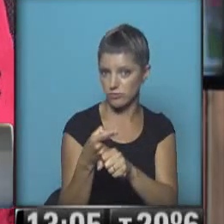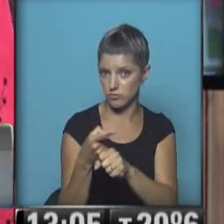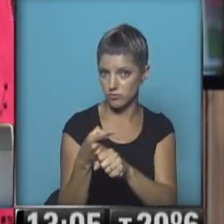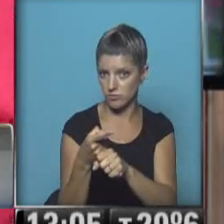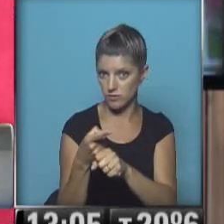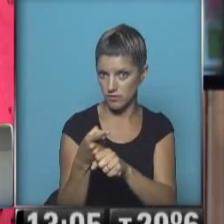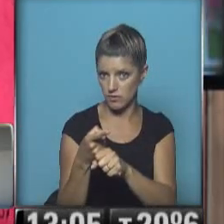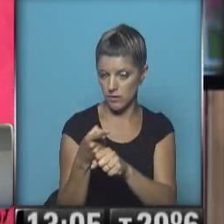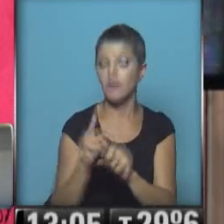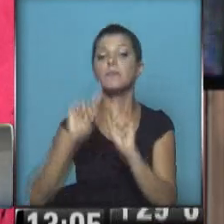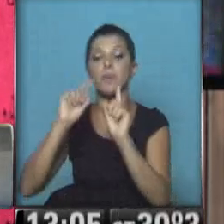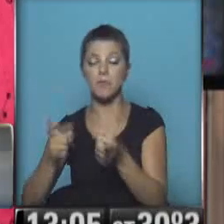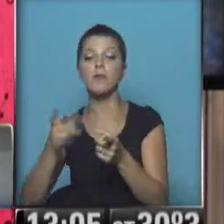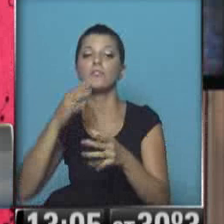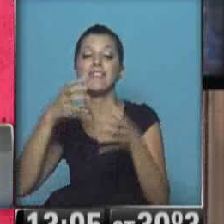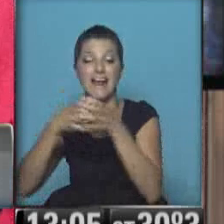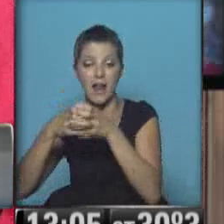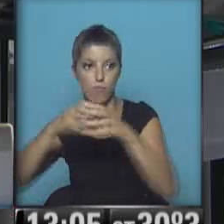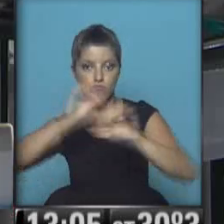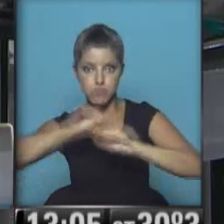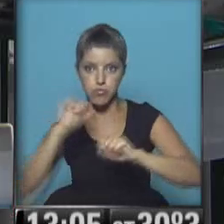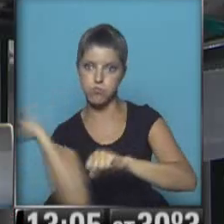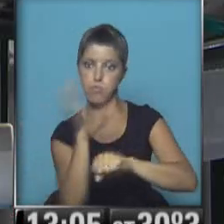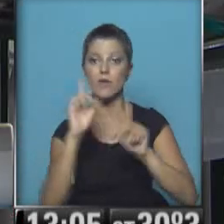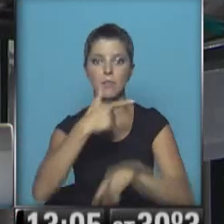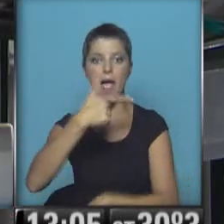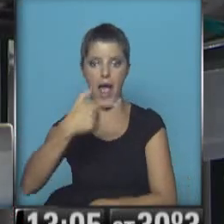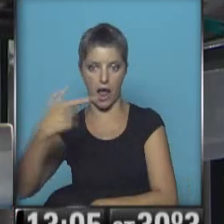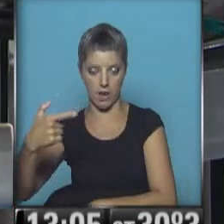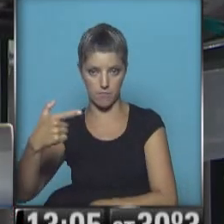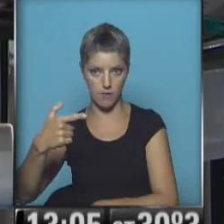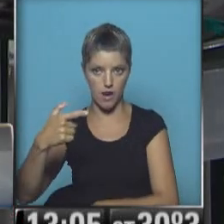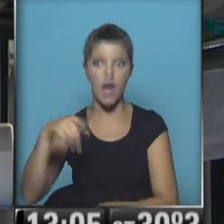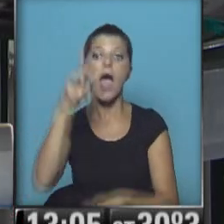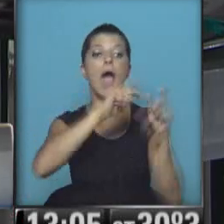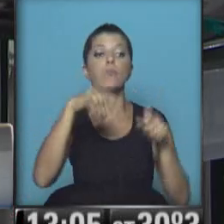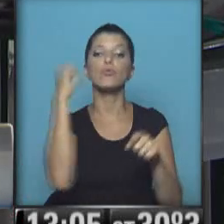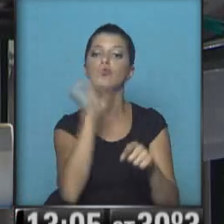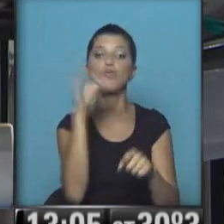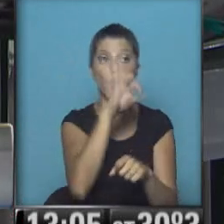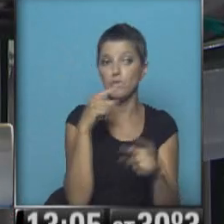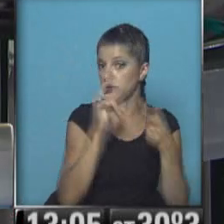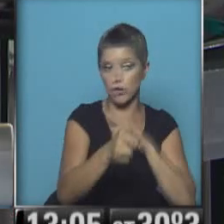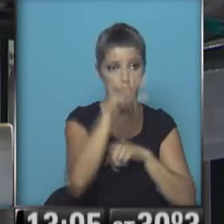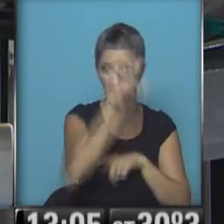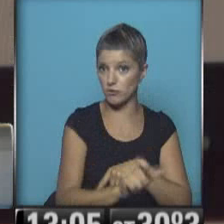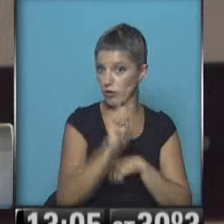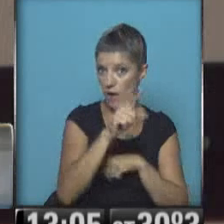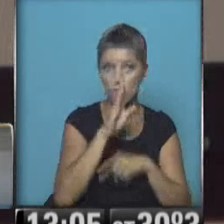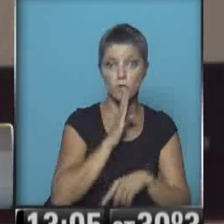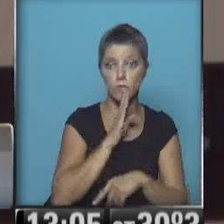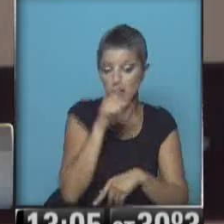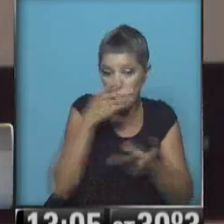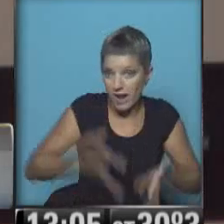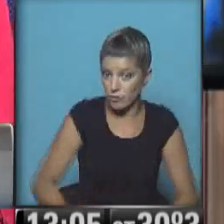también lanzagranadas y además con armas de fuego a bienes o directamente a personas musulmanas francesas, por supuesto, pues